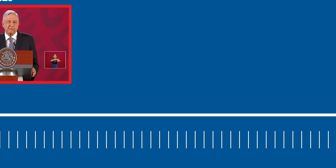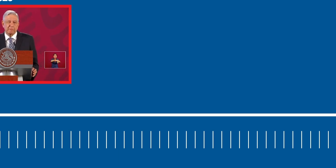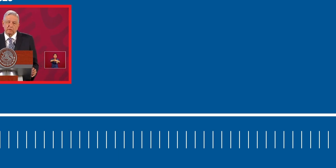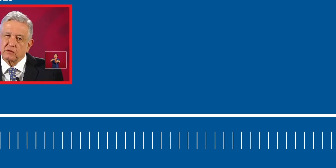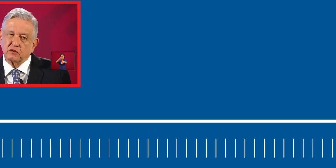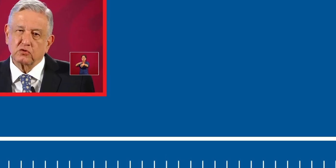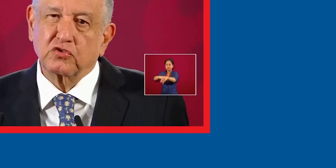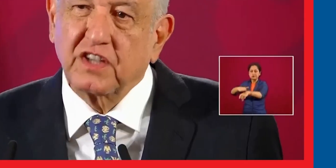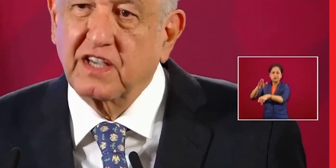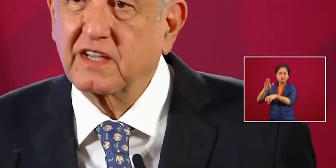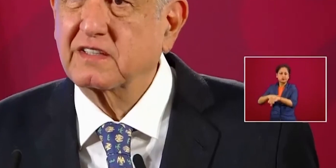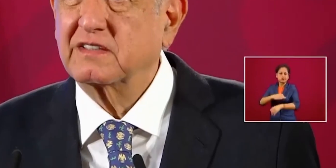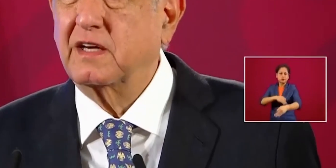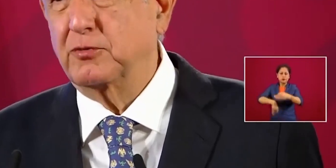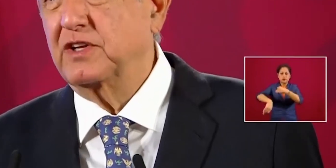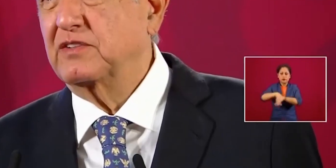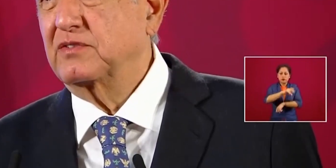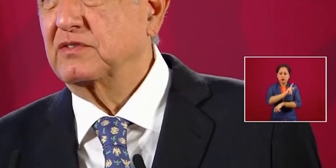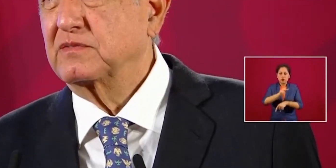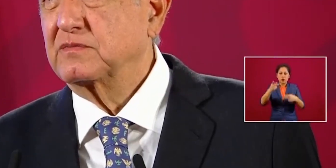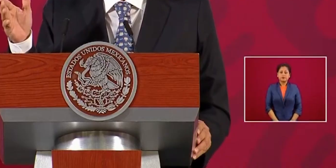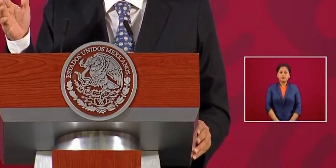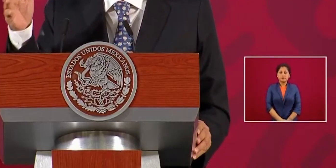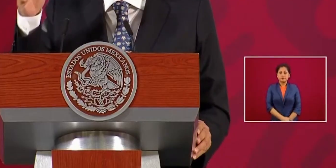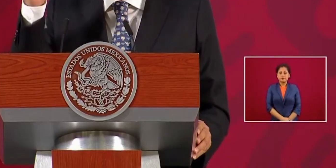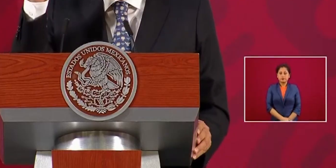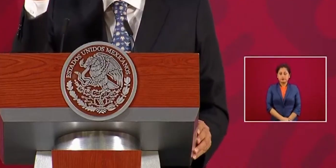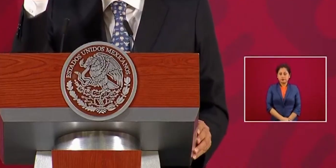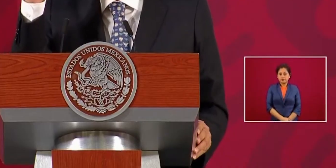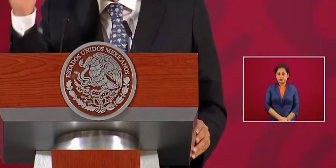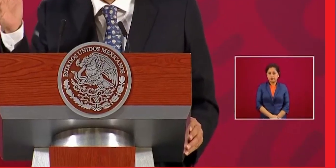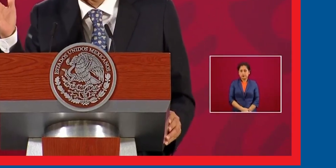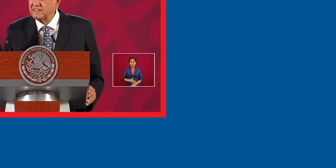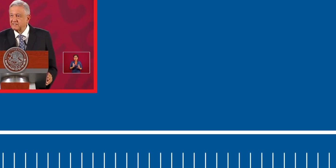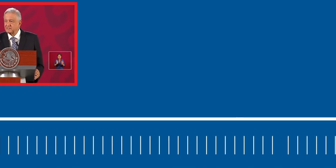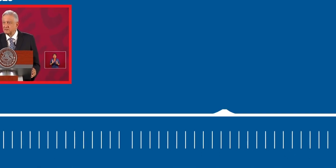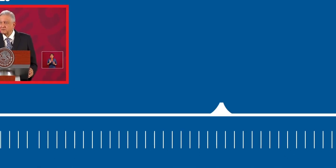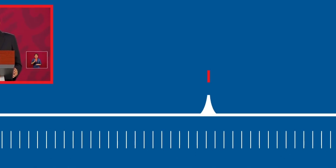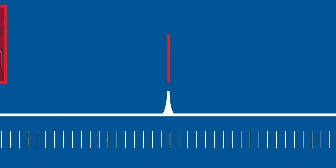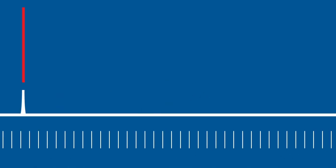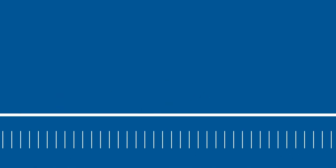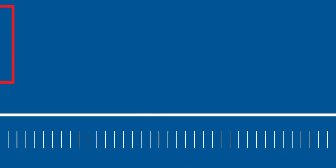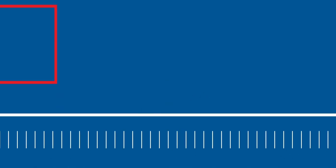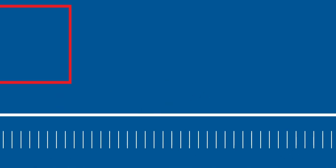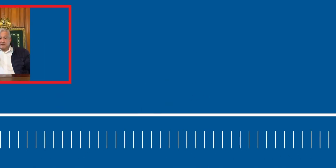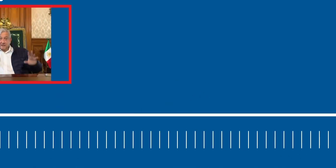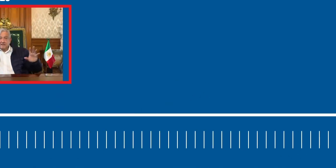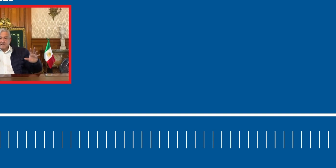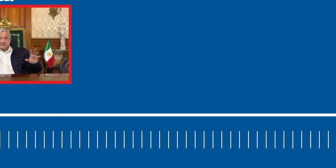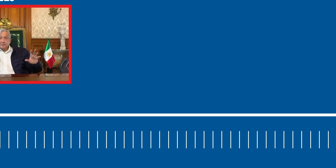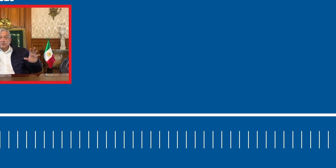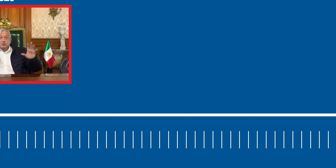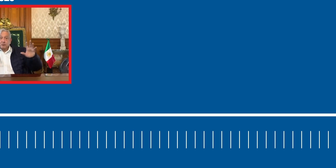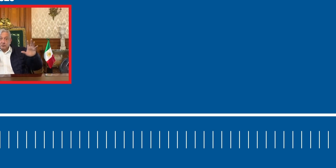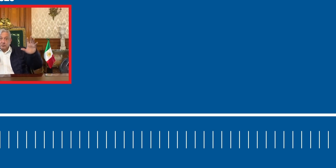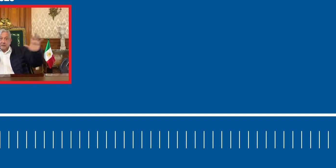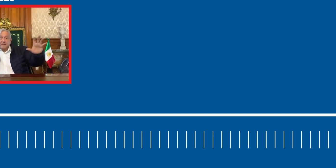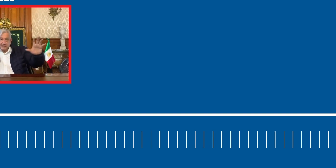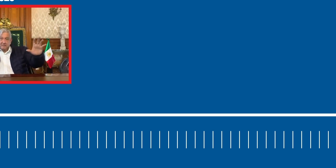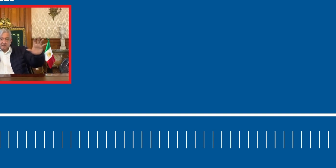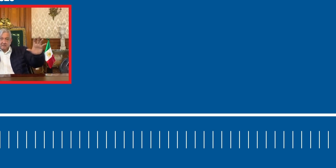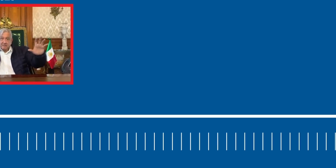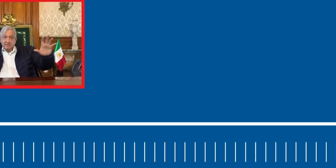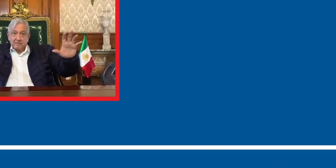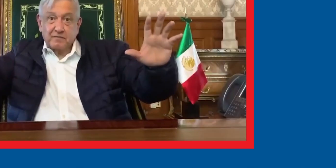que nos sigan apoyando. No es una ocurrencia. O sea, vamos